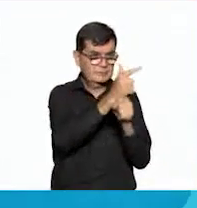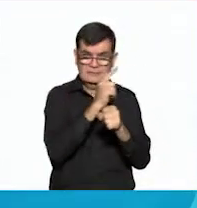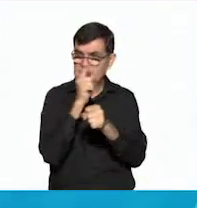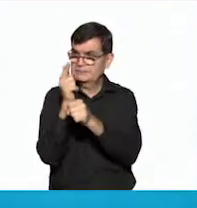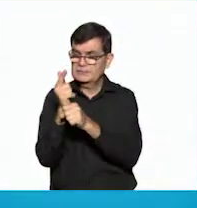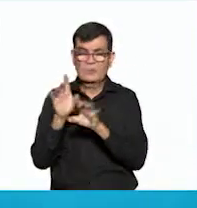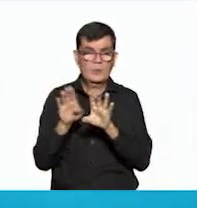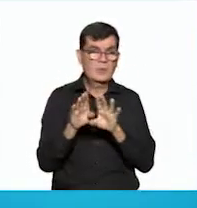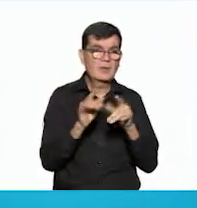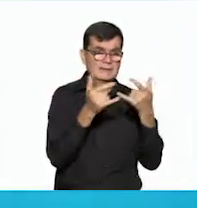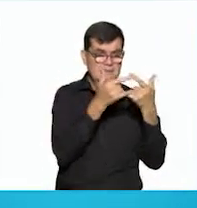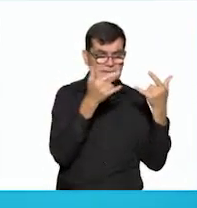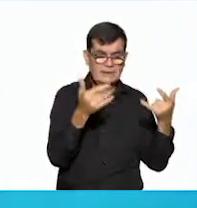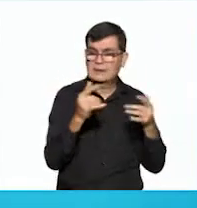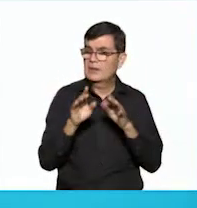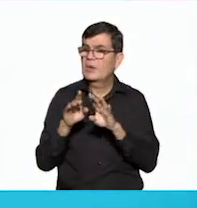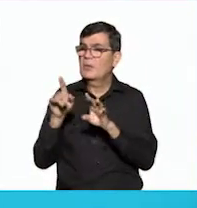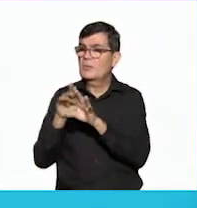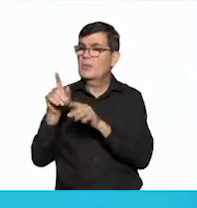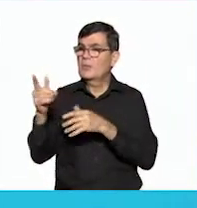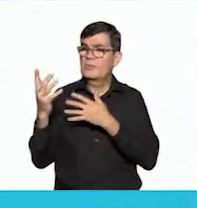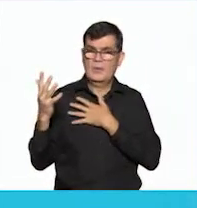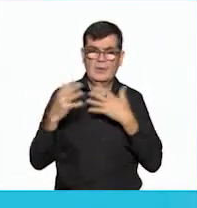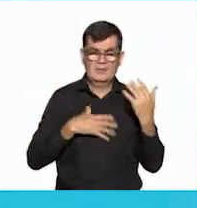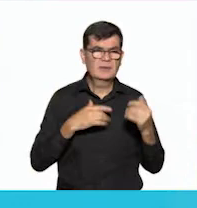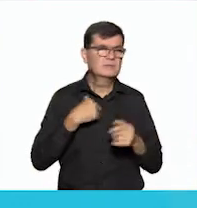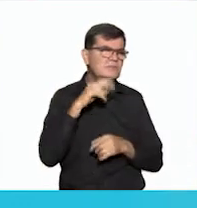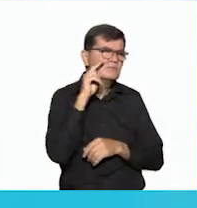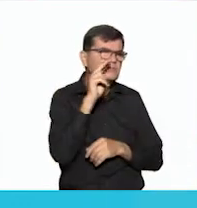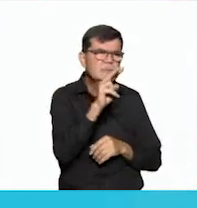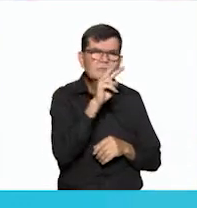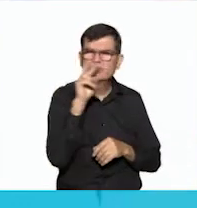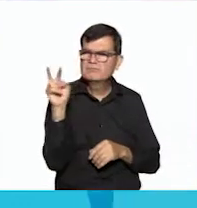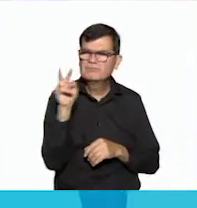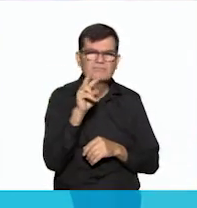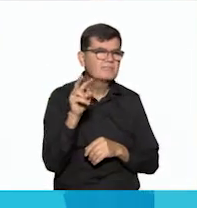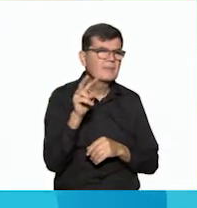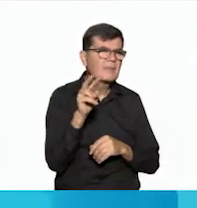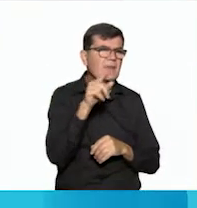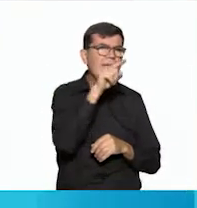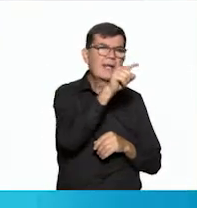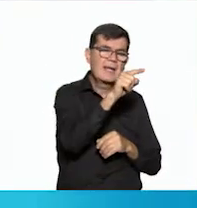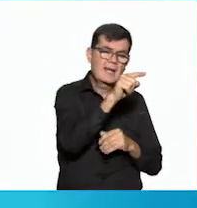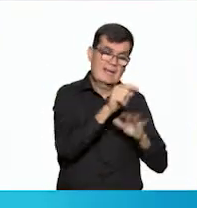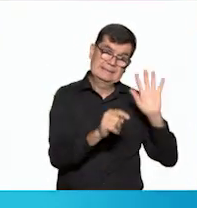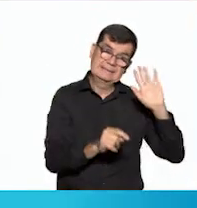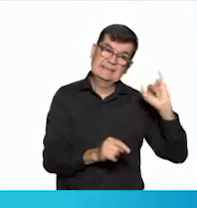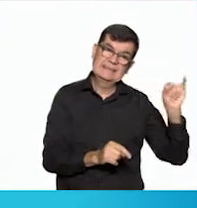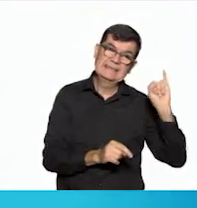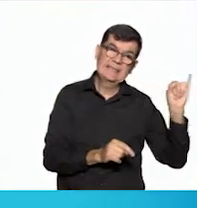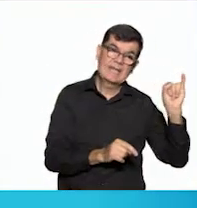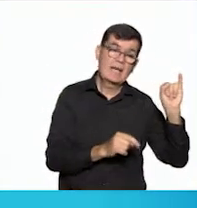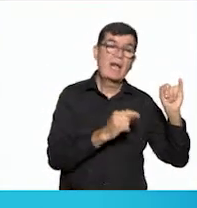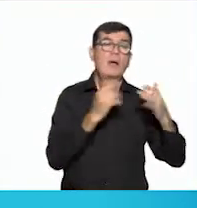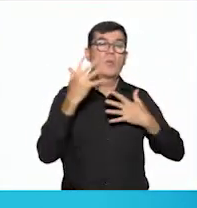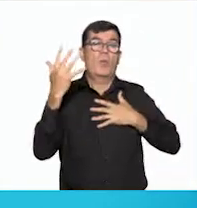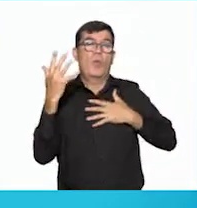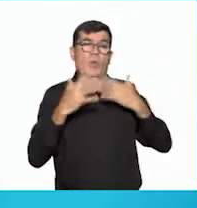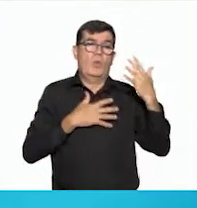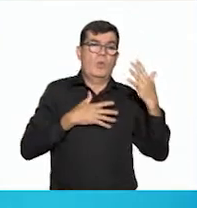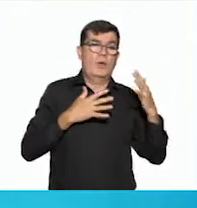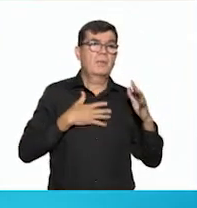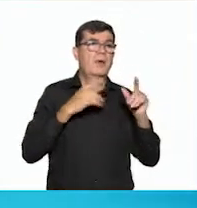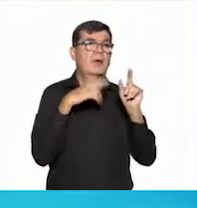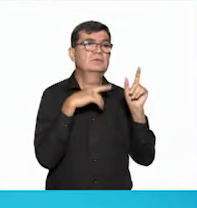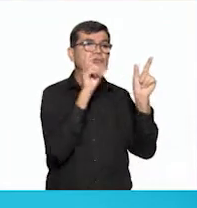cuál es el cuento y cuál es el poema. Ah, pues por lo que acabamos de ver, puedo ver que el poema es el que está a la izquierda, porque tiene renglones